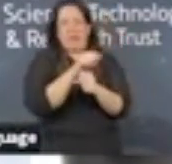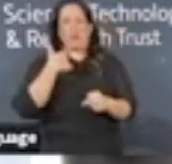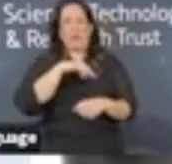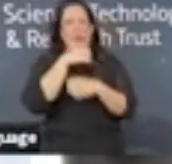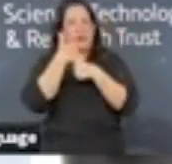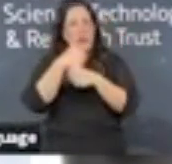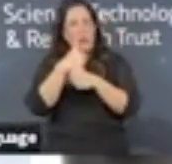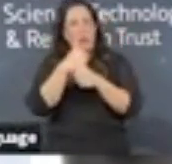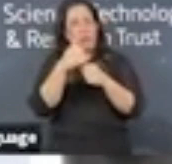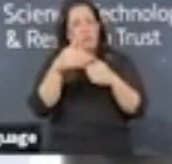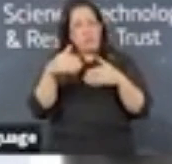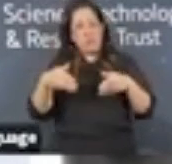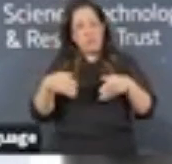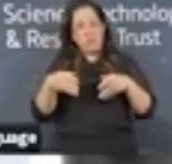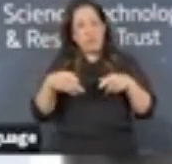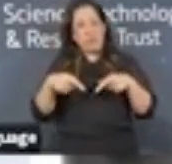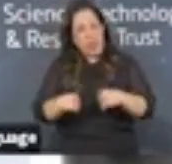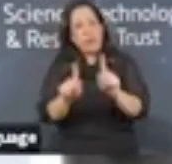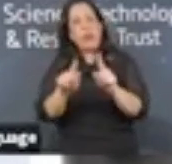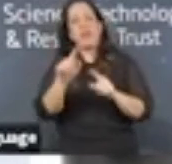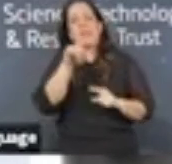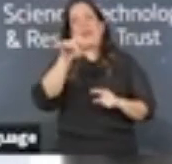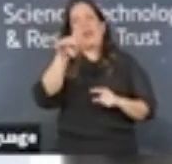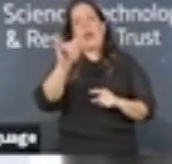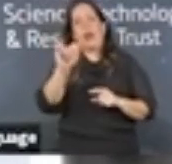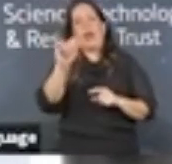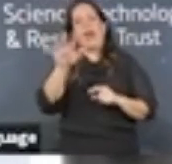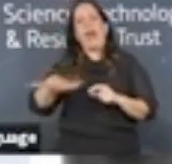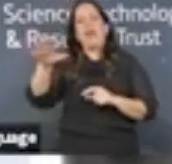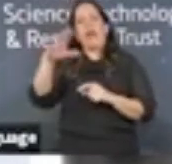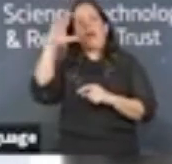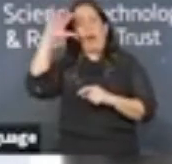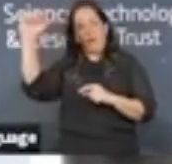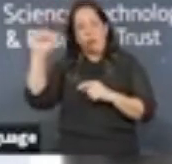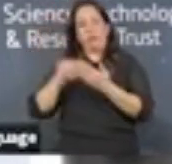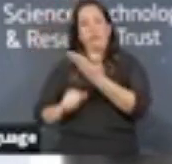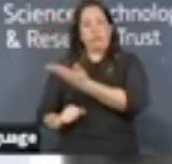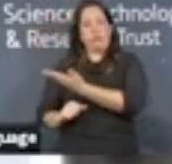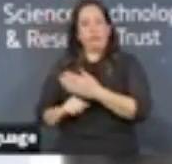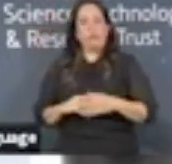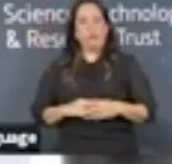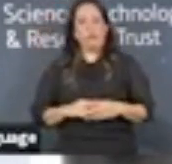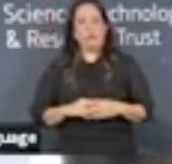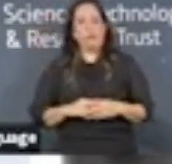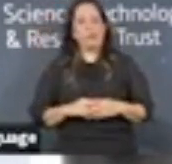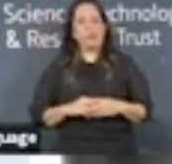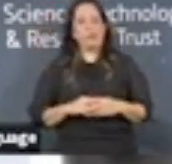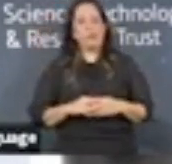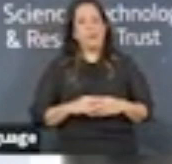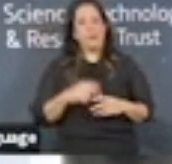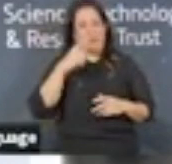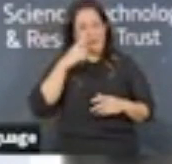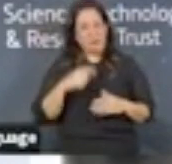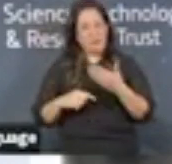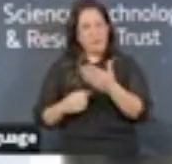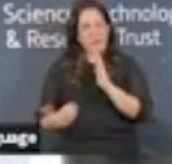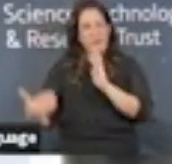la epidemia de Zika en Caguas. Y vemos de